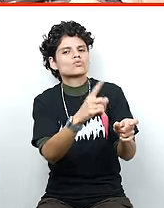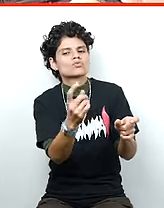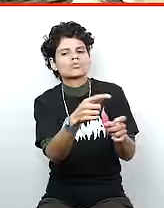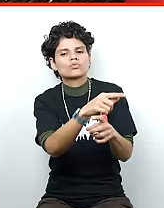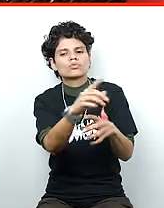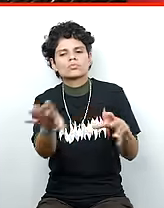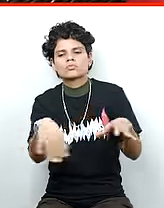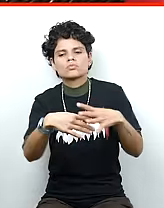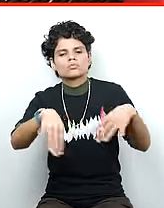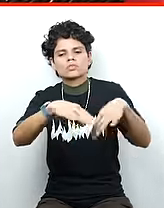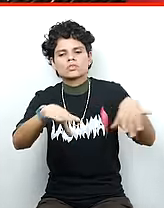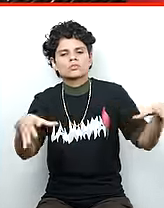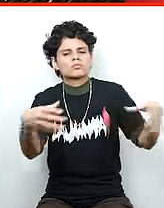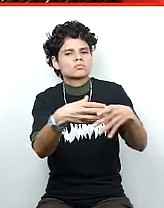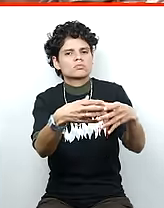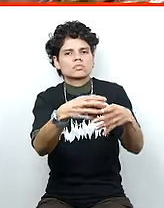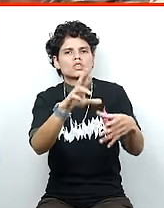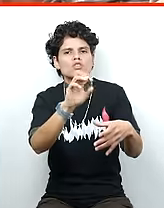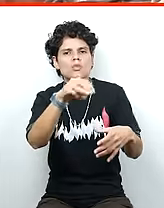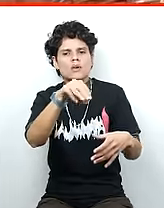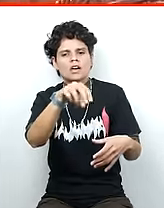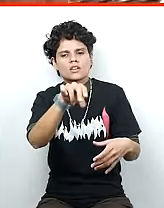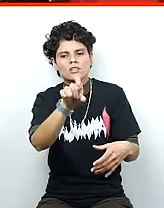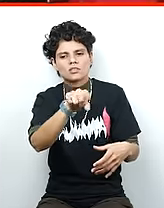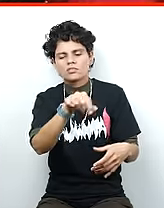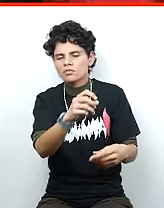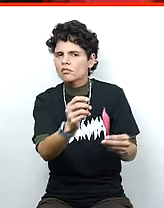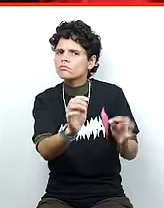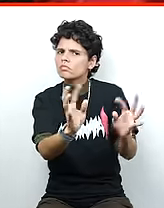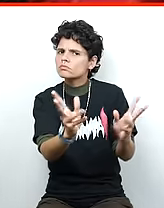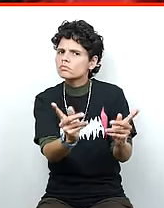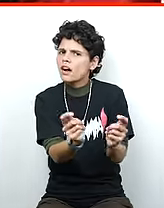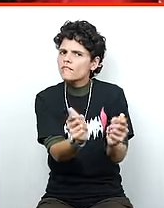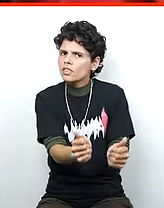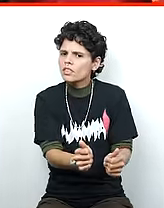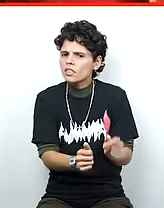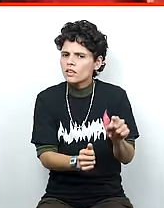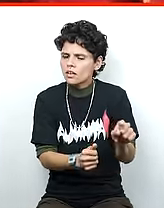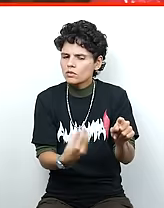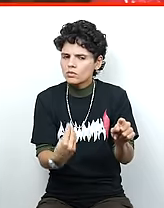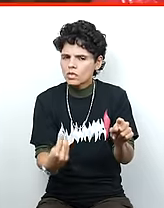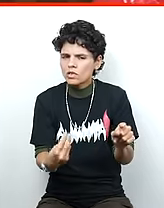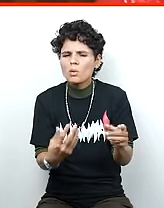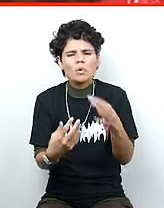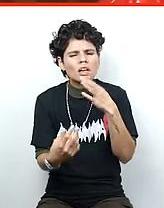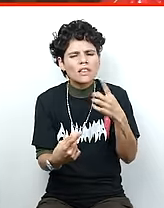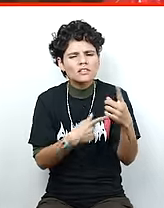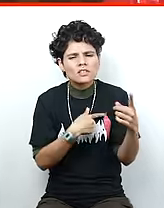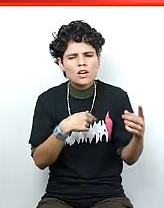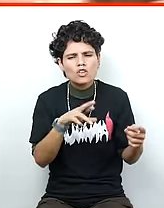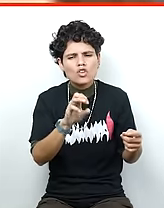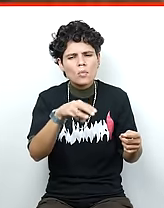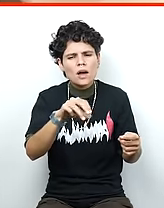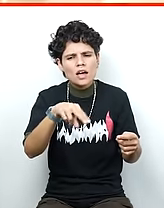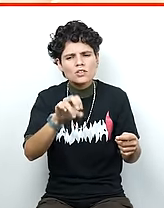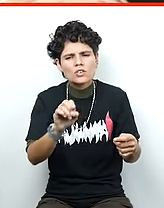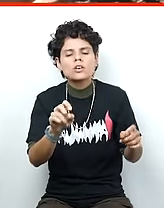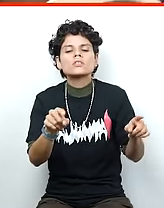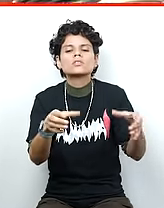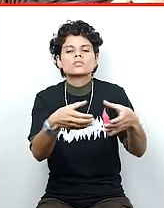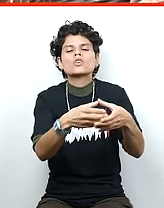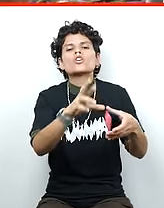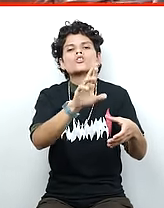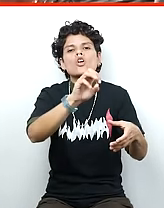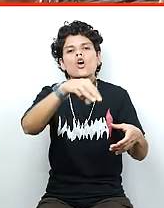Juliano Schiff, todos los que andan para allá. Son talentosos esos cabros y se nota que... ¿Por qué le llamáis los romanos? Porque de la Roma